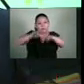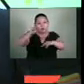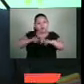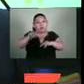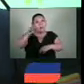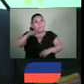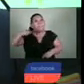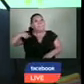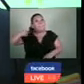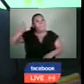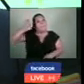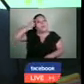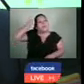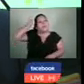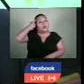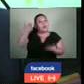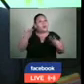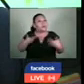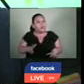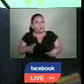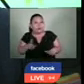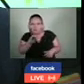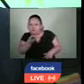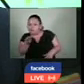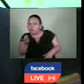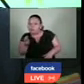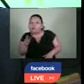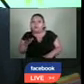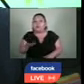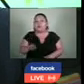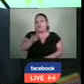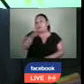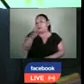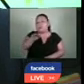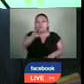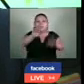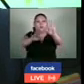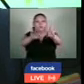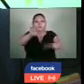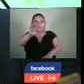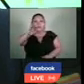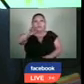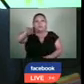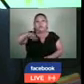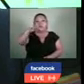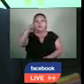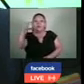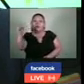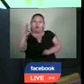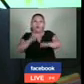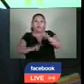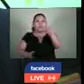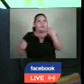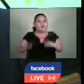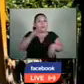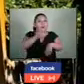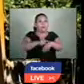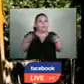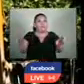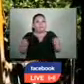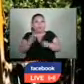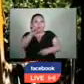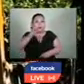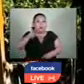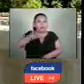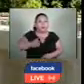estimamos nosotros al tener los números cerrados, de una inversión de alrededor de unos 850 millones de dólares en un periodo de un año.